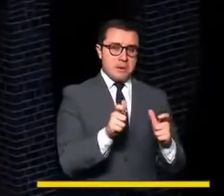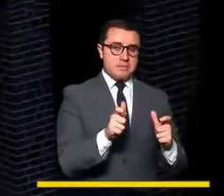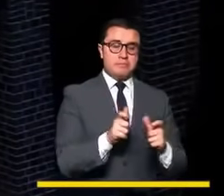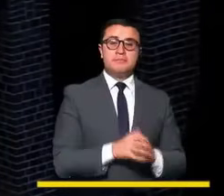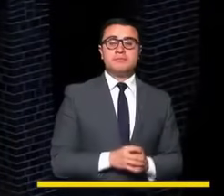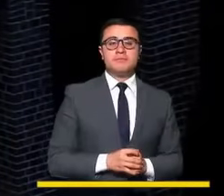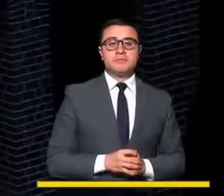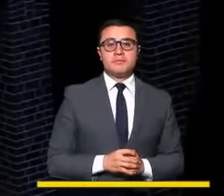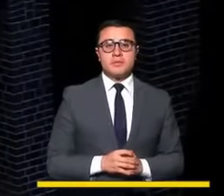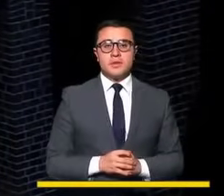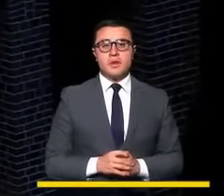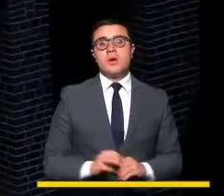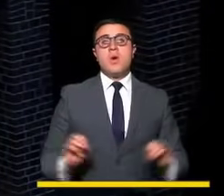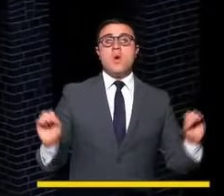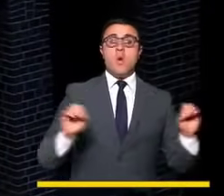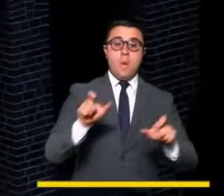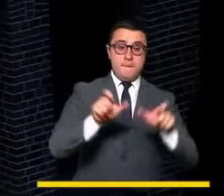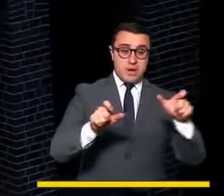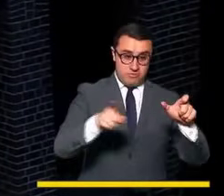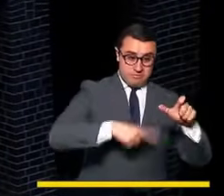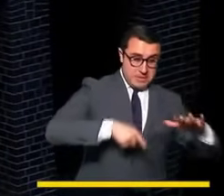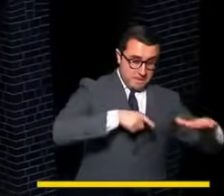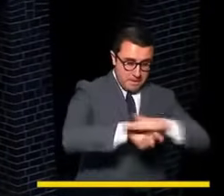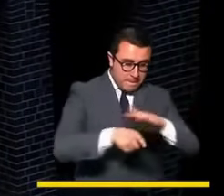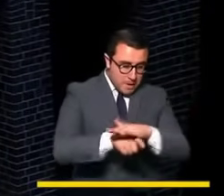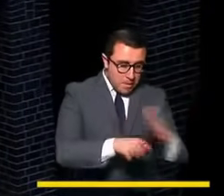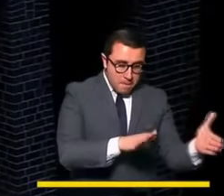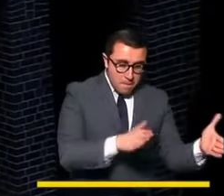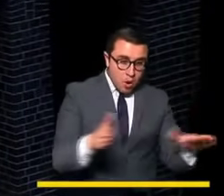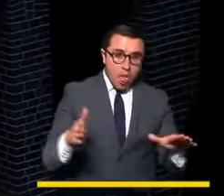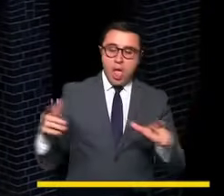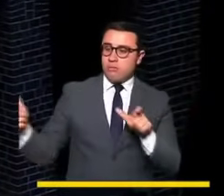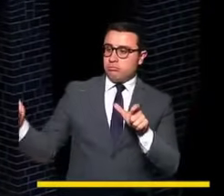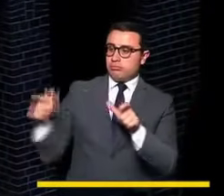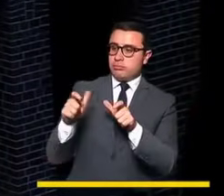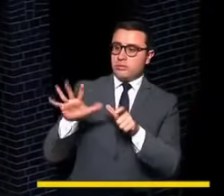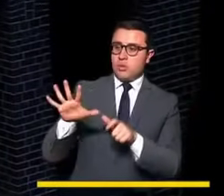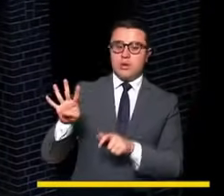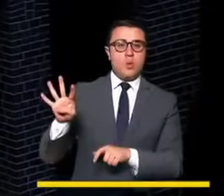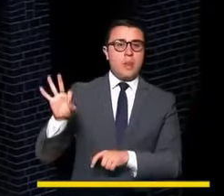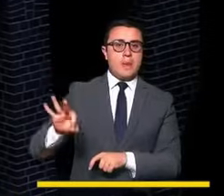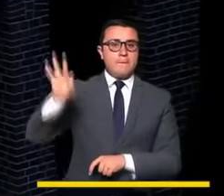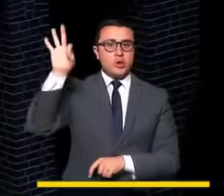O la gente que matan en las masacres, 54% de reducción.